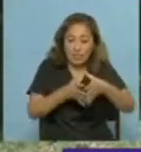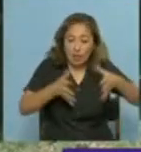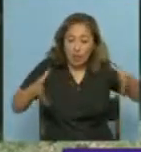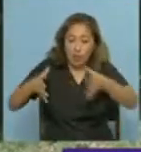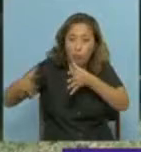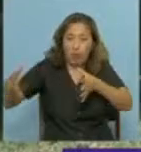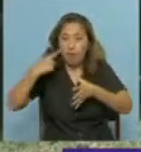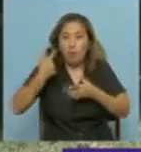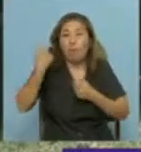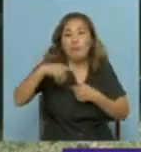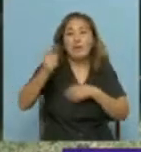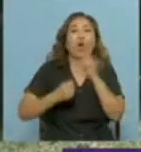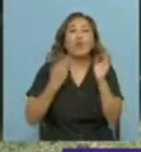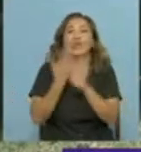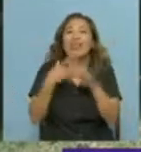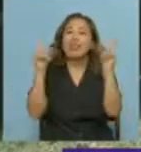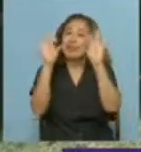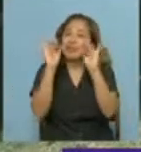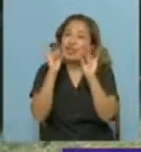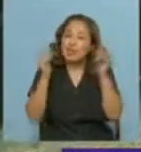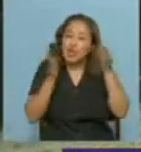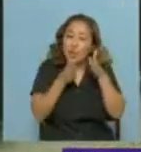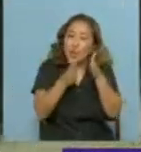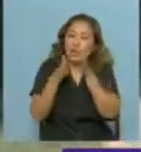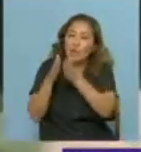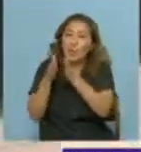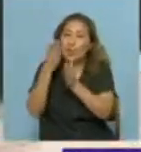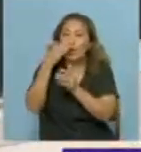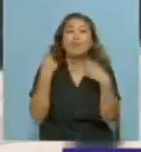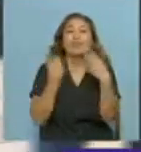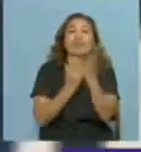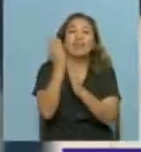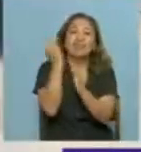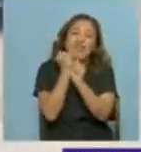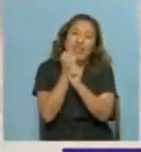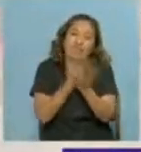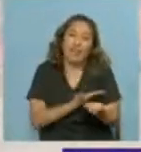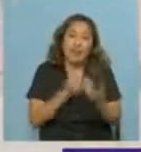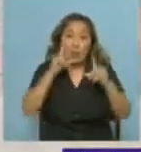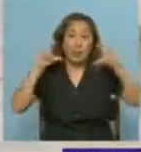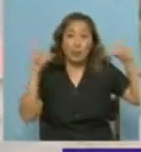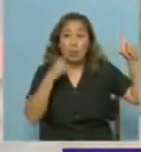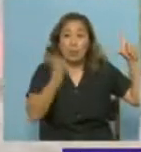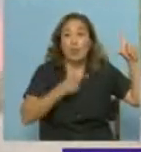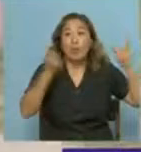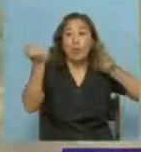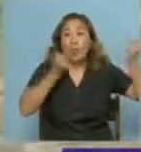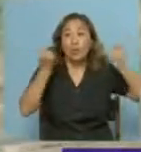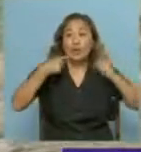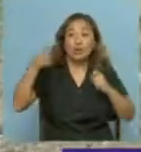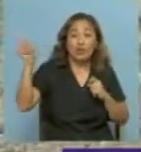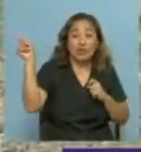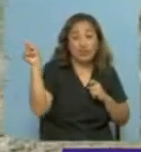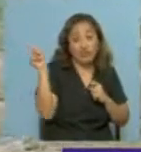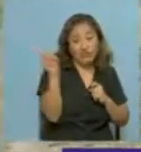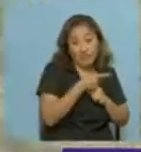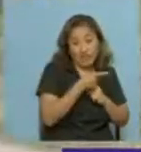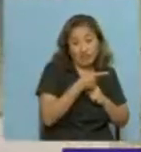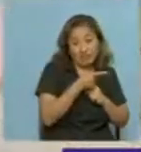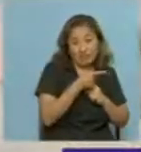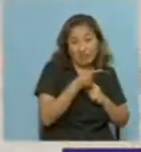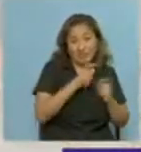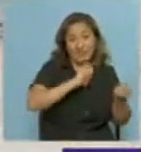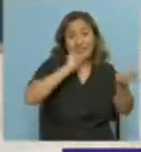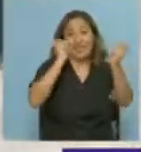esta parte, pero ahora está muy angosta cuando se realizan las obras. Vemos ahí un auto que viene justamente en la